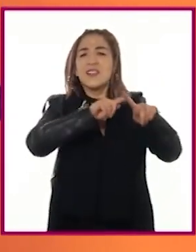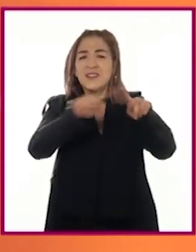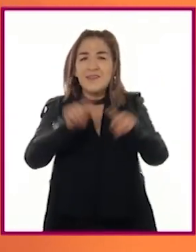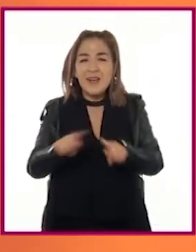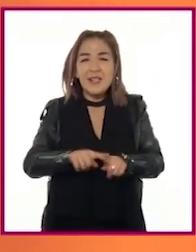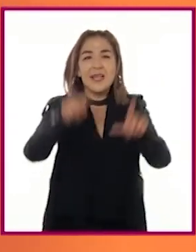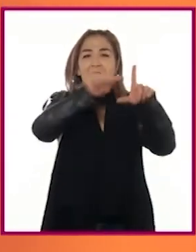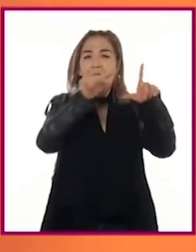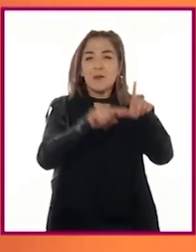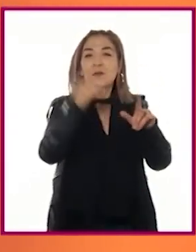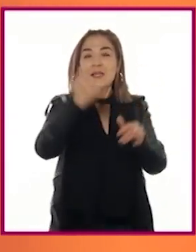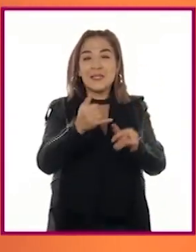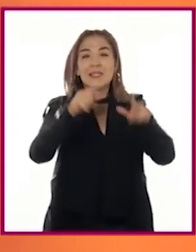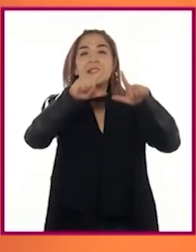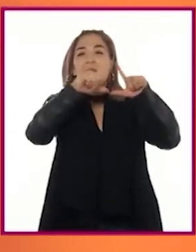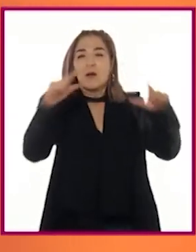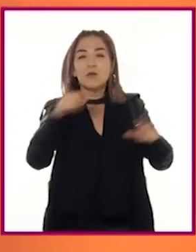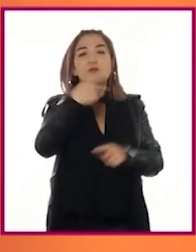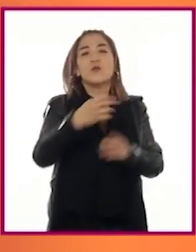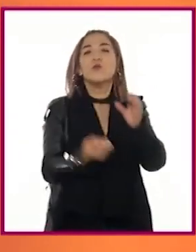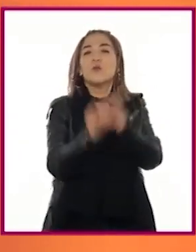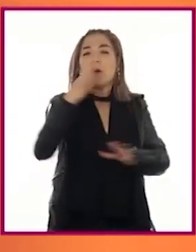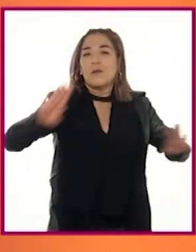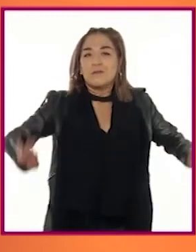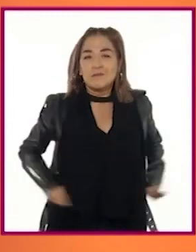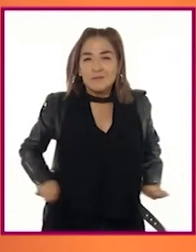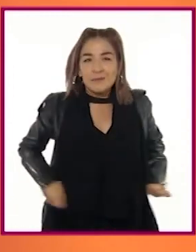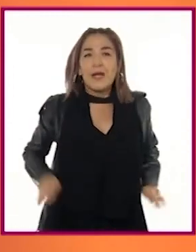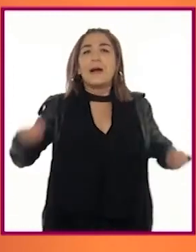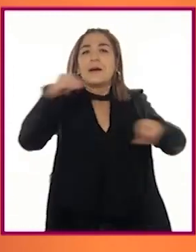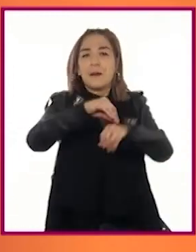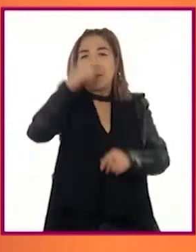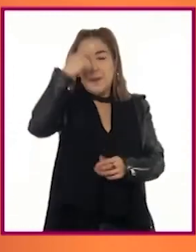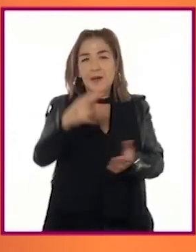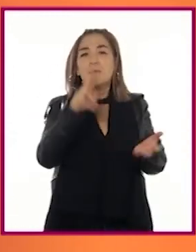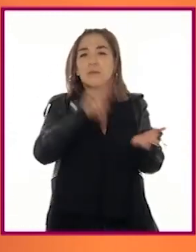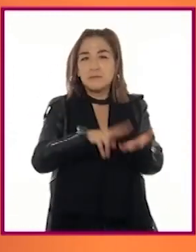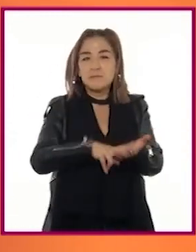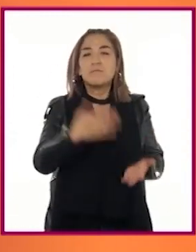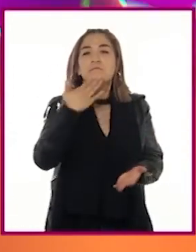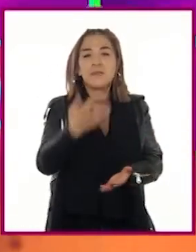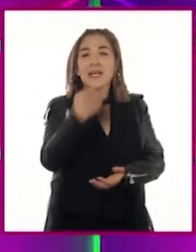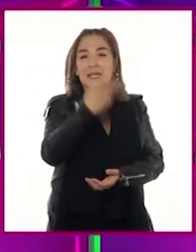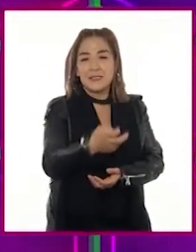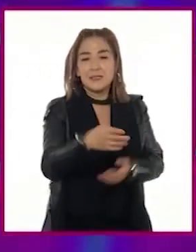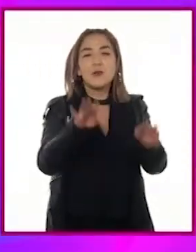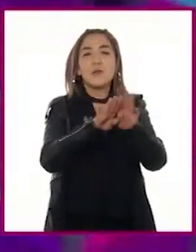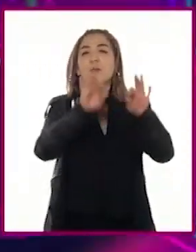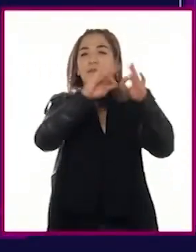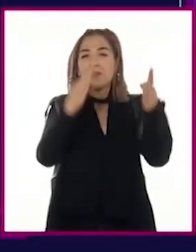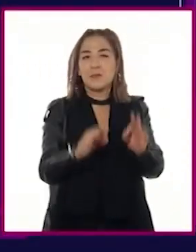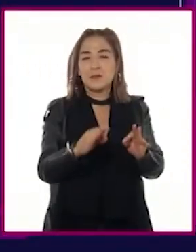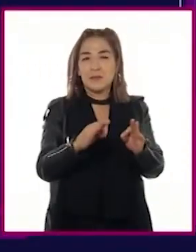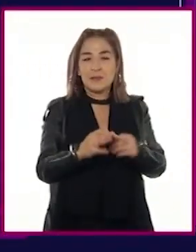ángulos atribuye nuevos nombres y propiedades válidas y útiles para las consideraciones geométricas.